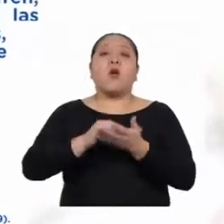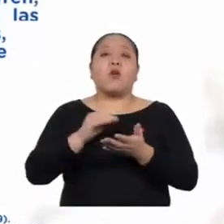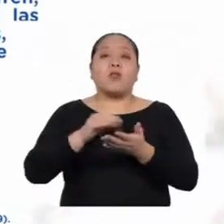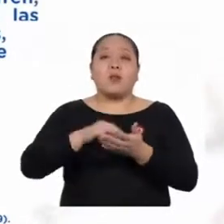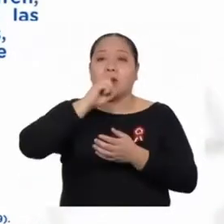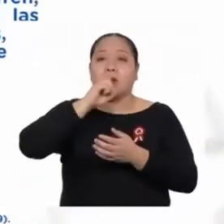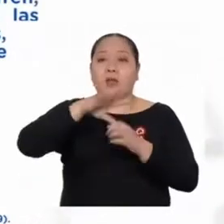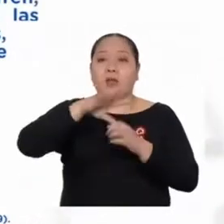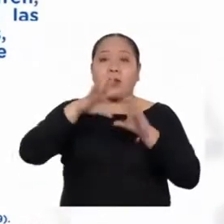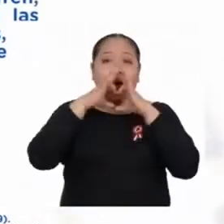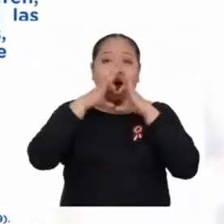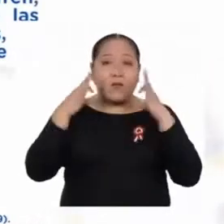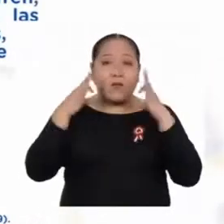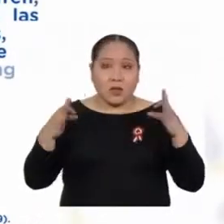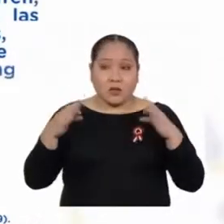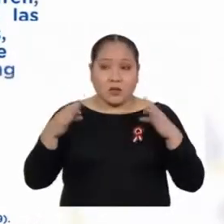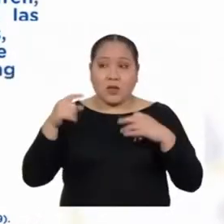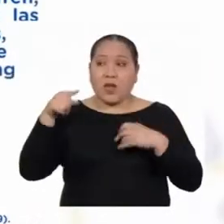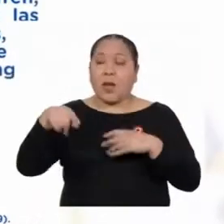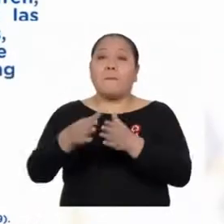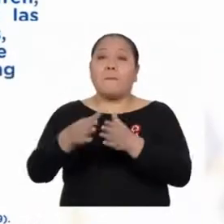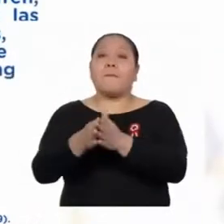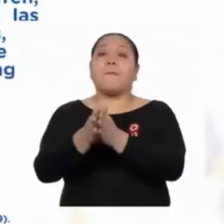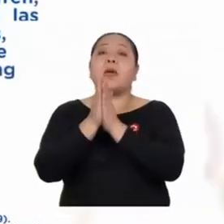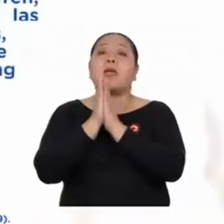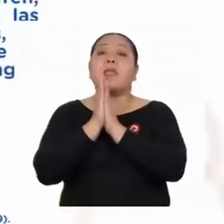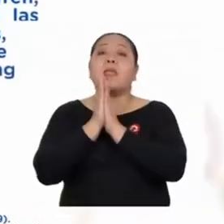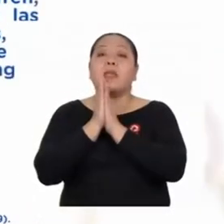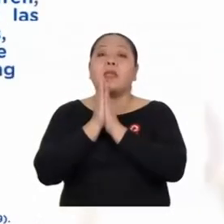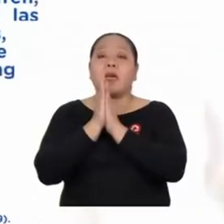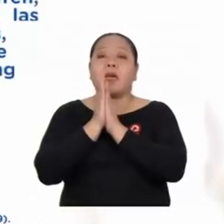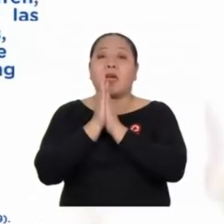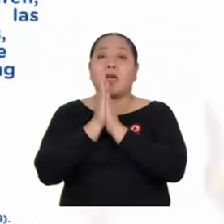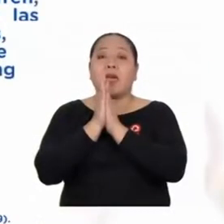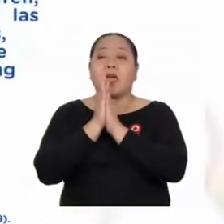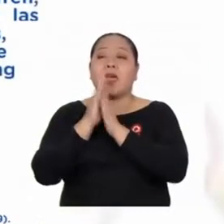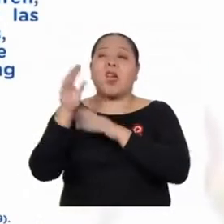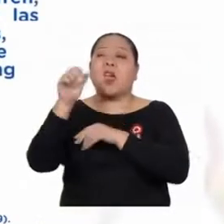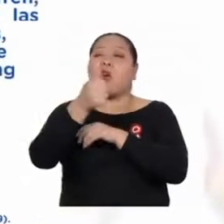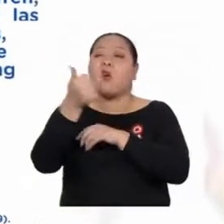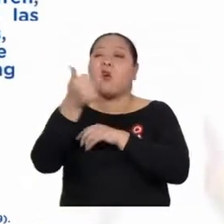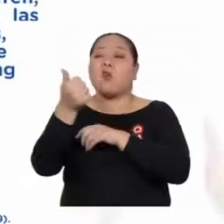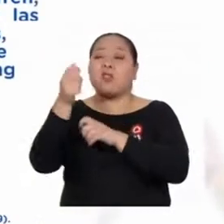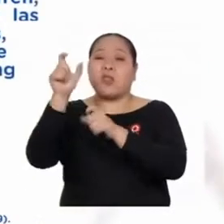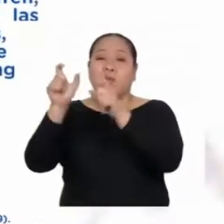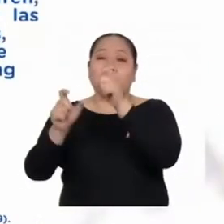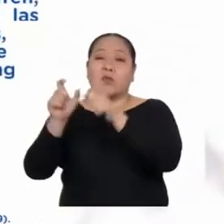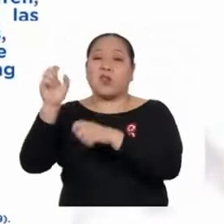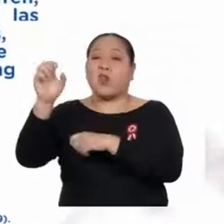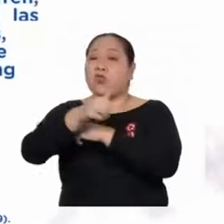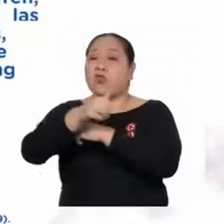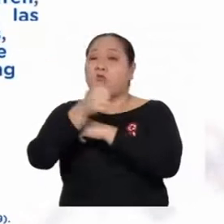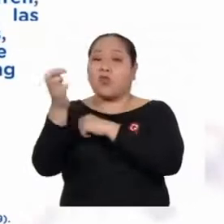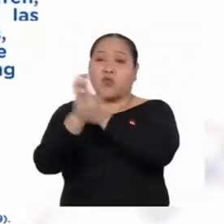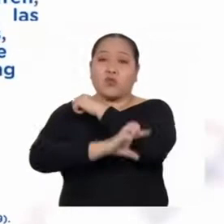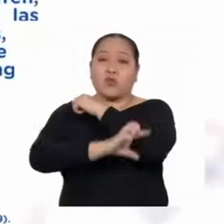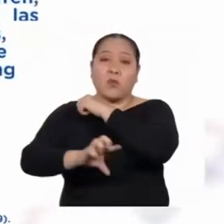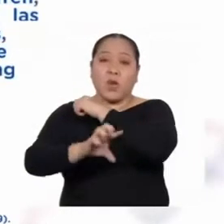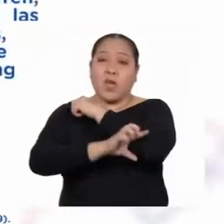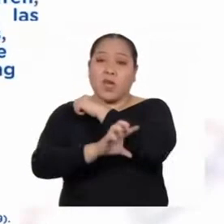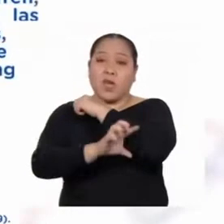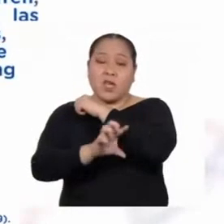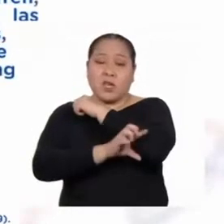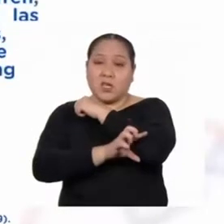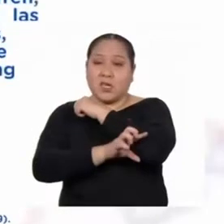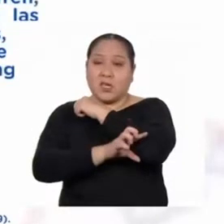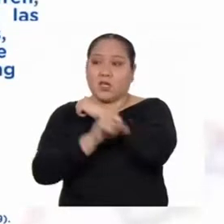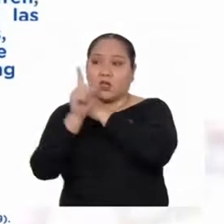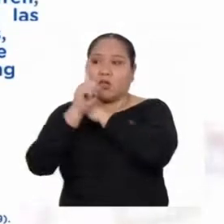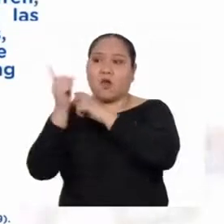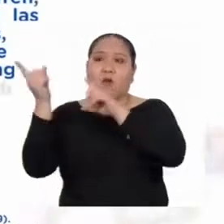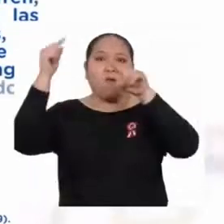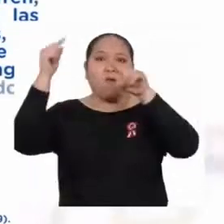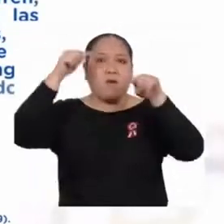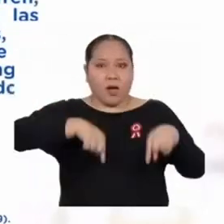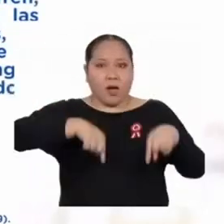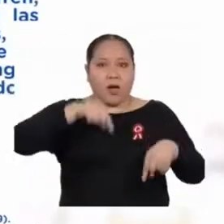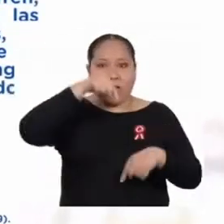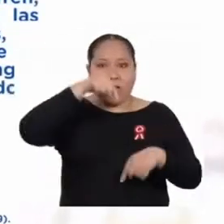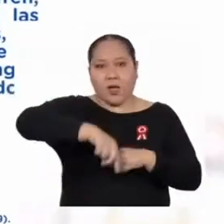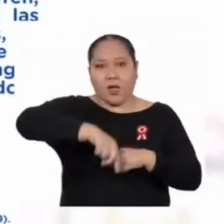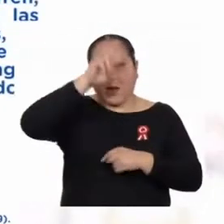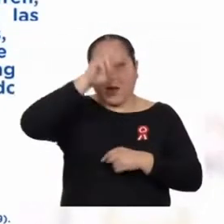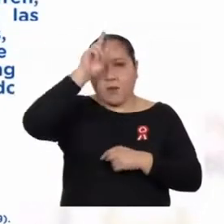que pedía que los extranjeros no vengan al Perú. Y él, al escucharlo, le preguntó dónde